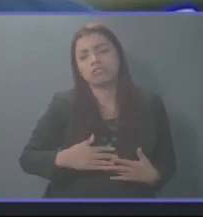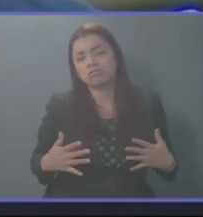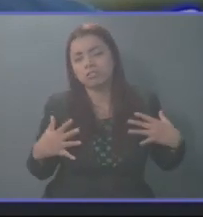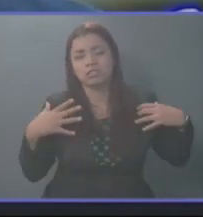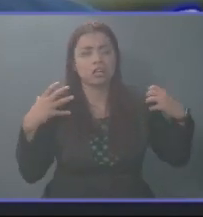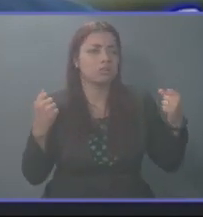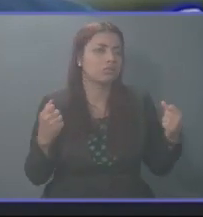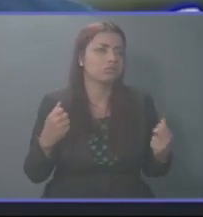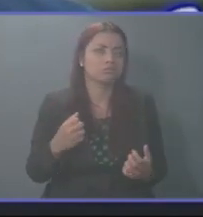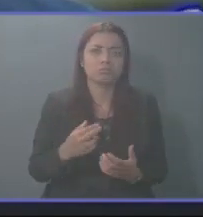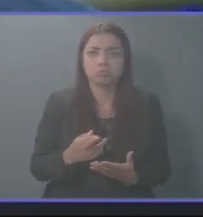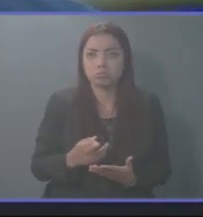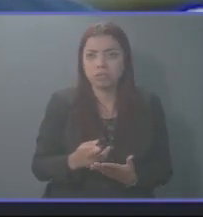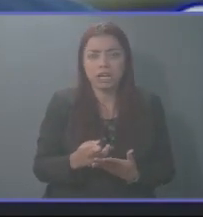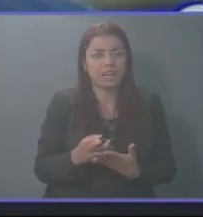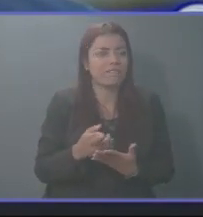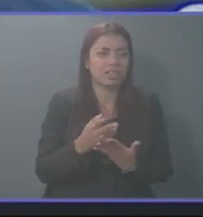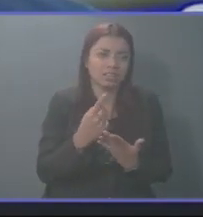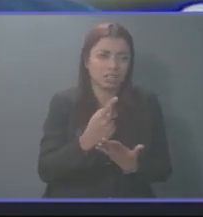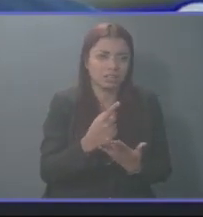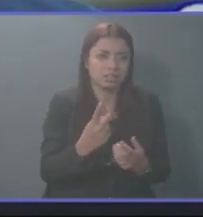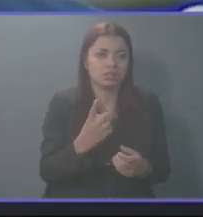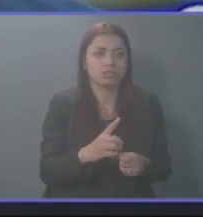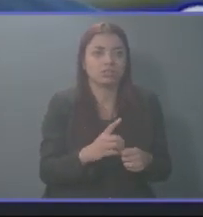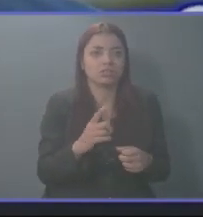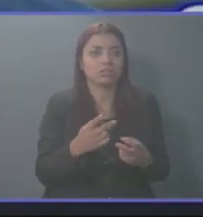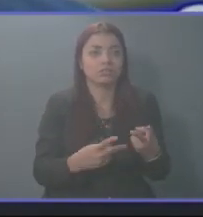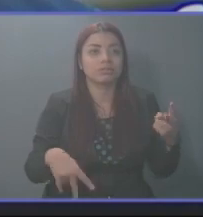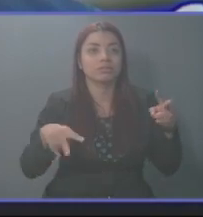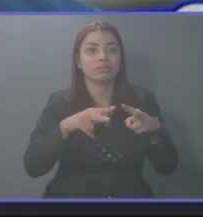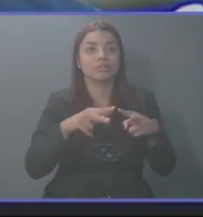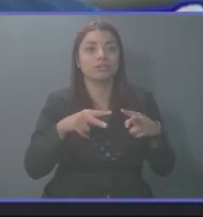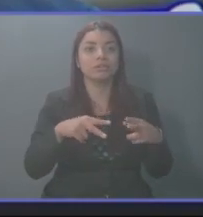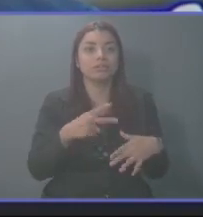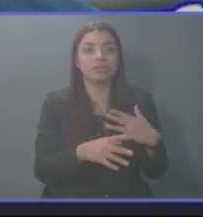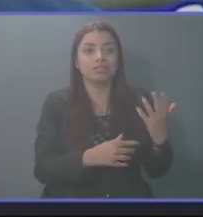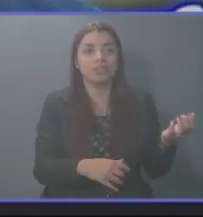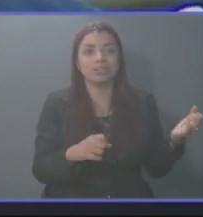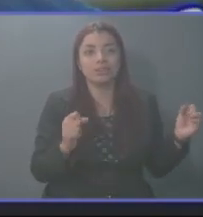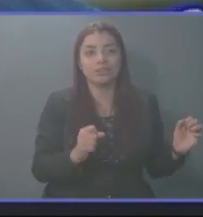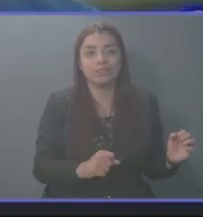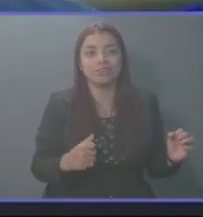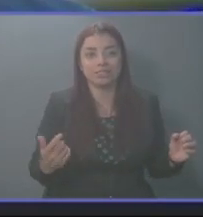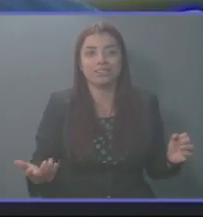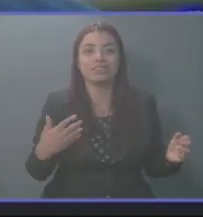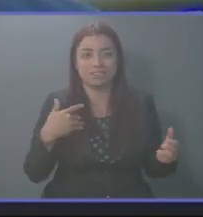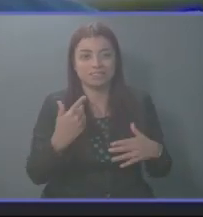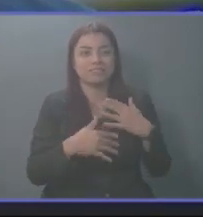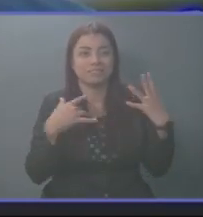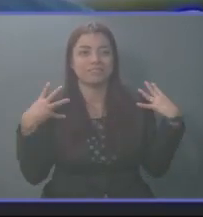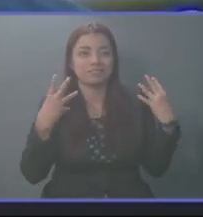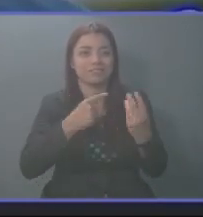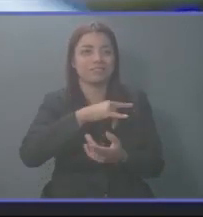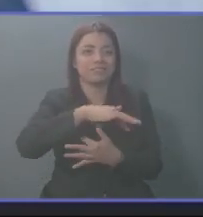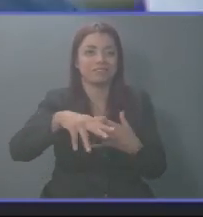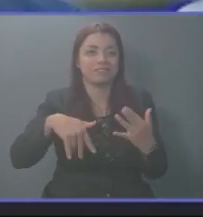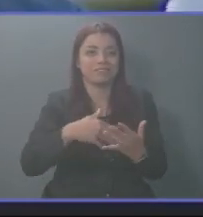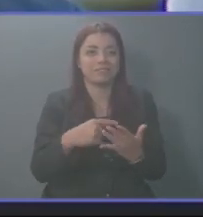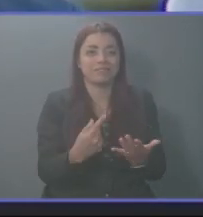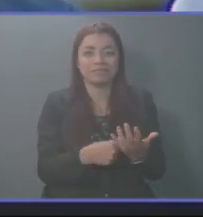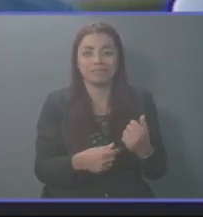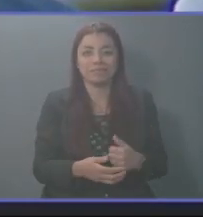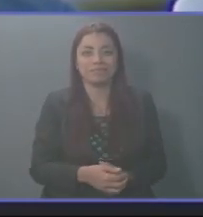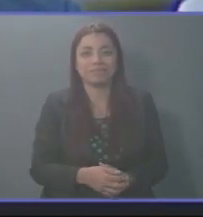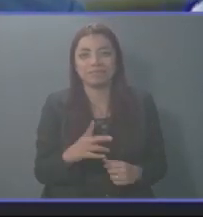salud, rehabilitación, desarrollo de valores, utilización del tiempo libre y socialización en las diferentes ramas deportivas